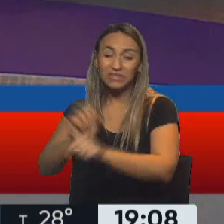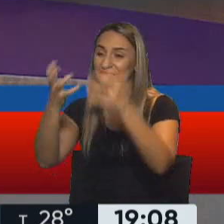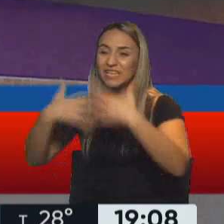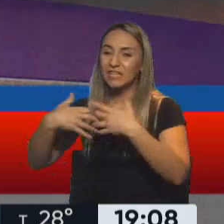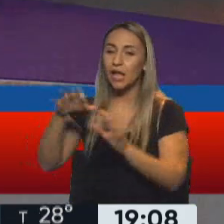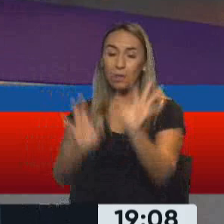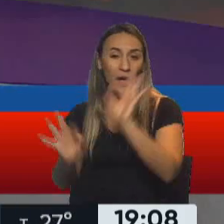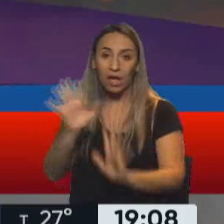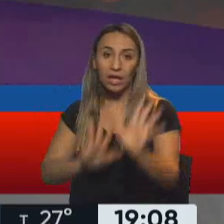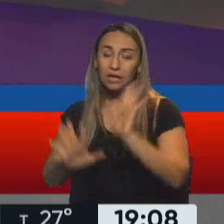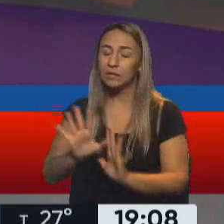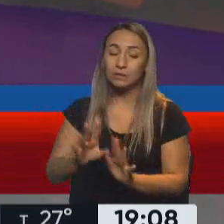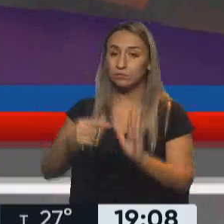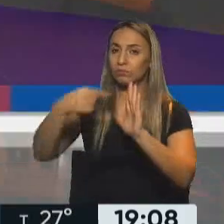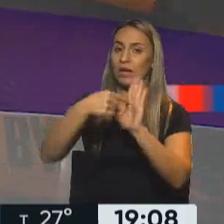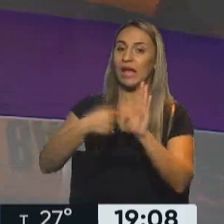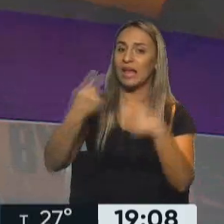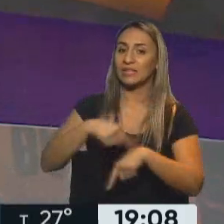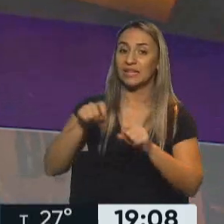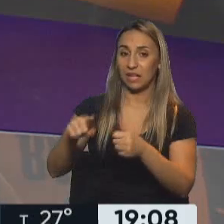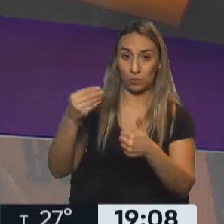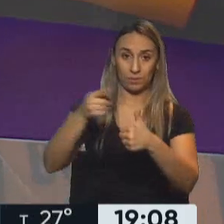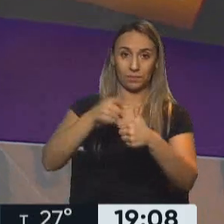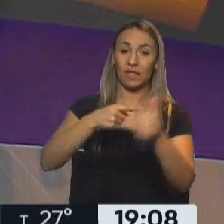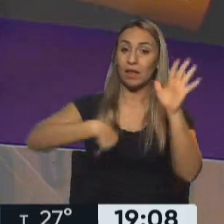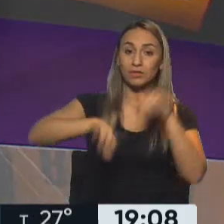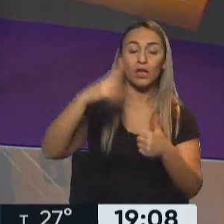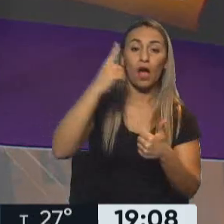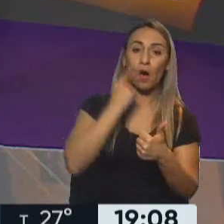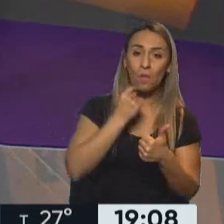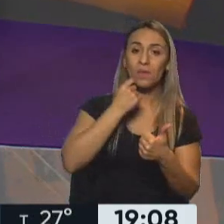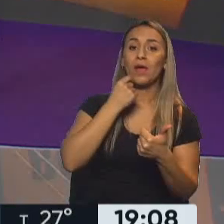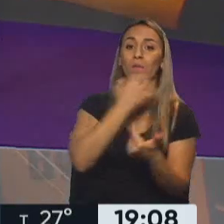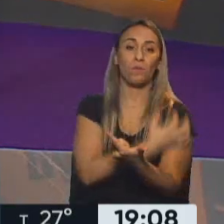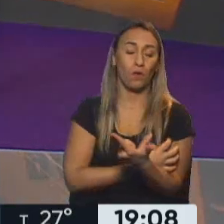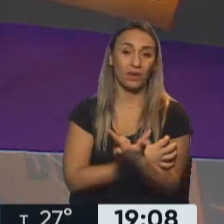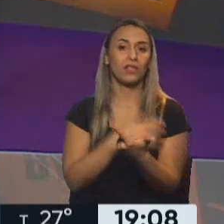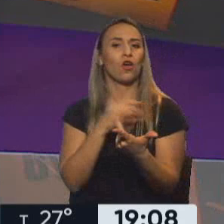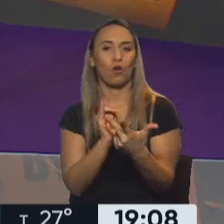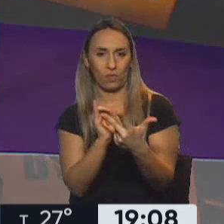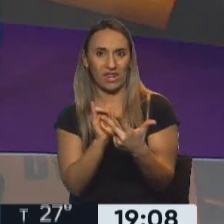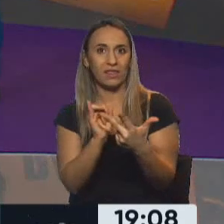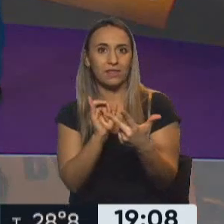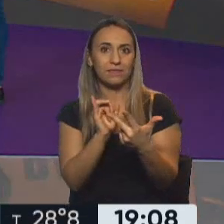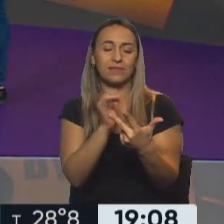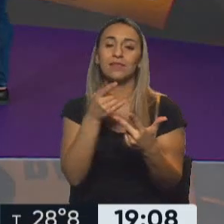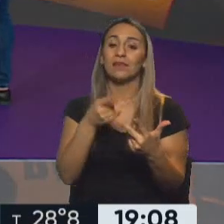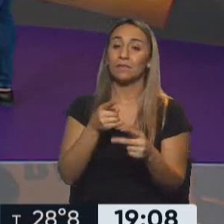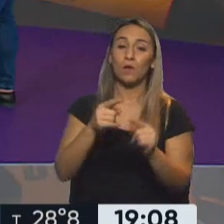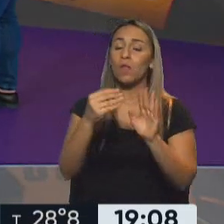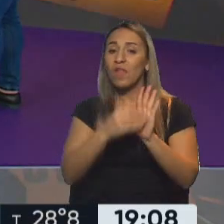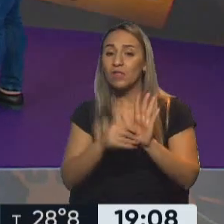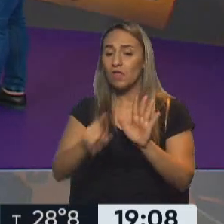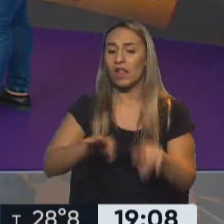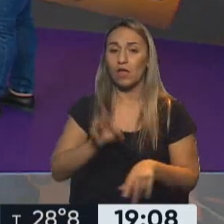de los detenidos de la Argentina tienen estas condiciones. Son varones, son pobres y son jóvenes. Estos son datos de 2019, son los últimos